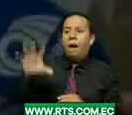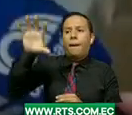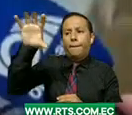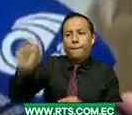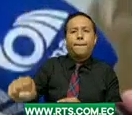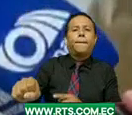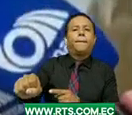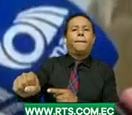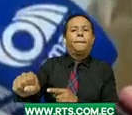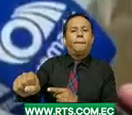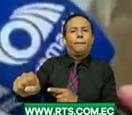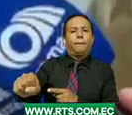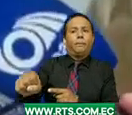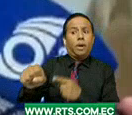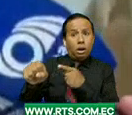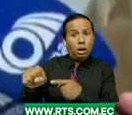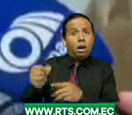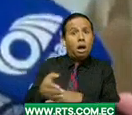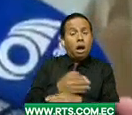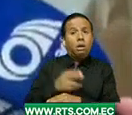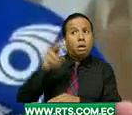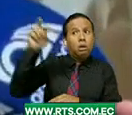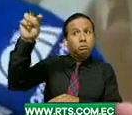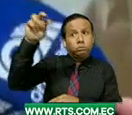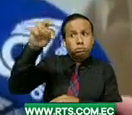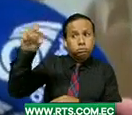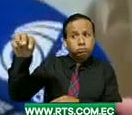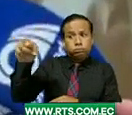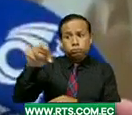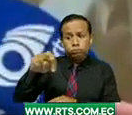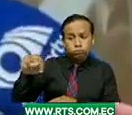que bajó el segundo, la primera planta y